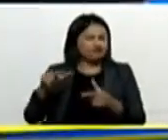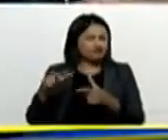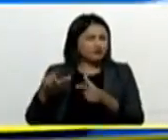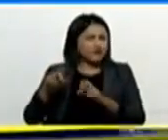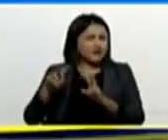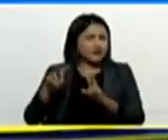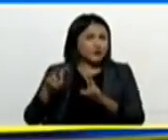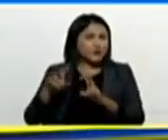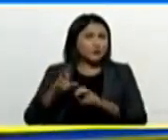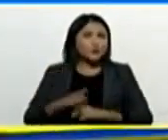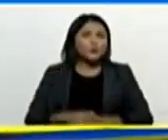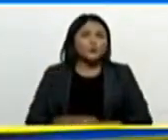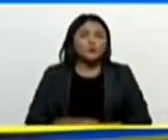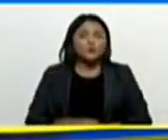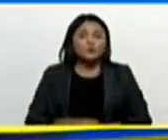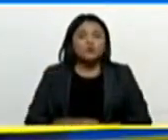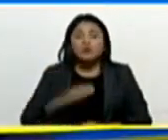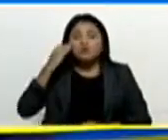Bueno, Fidel lo recibe.